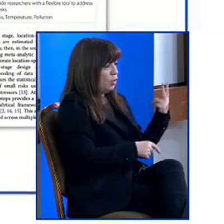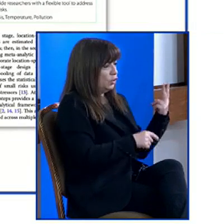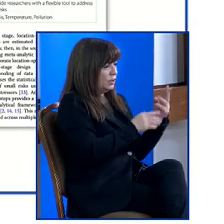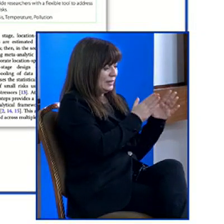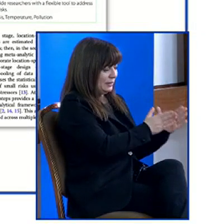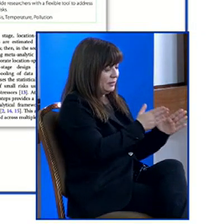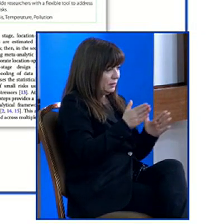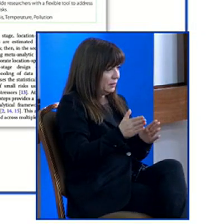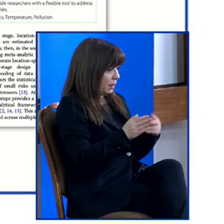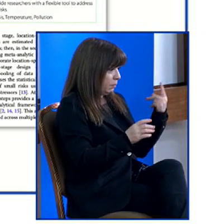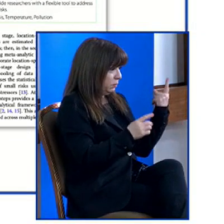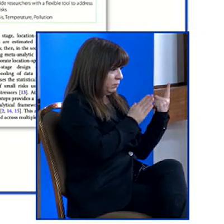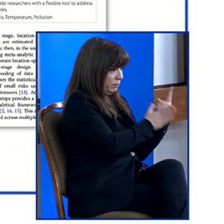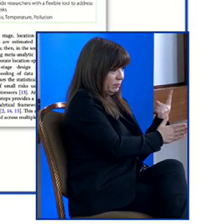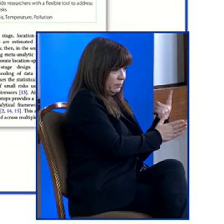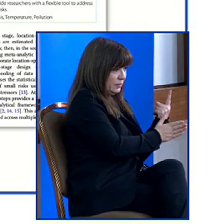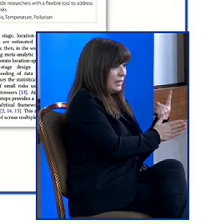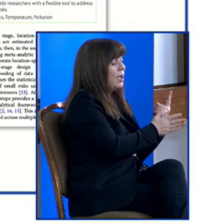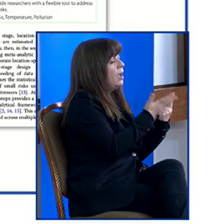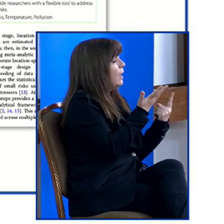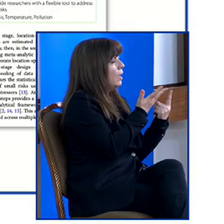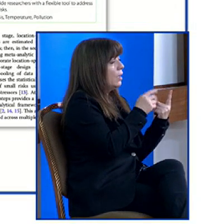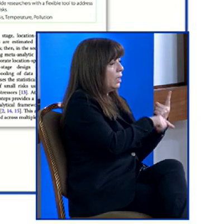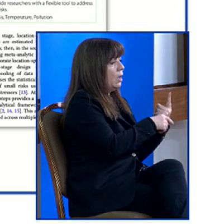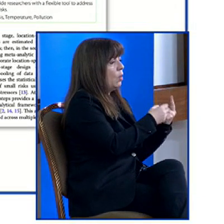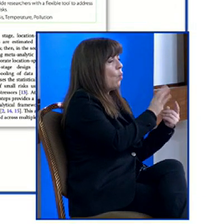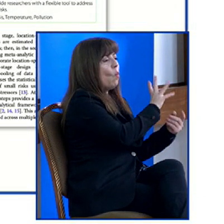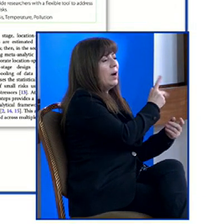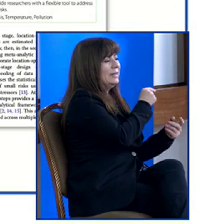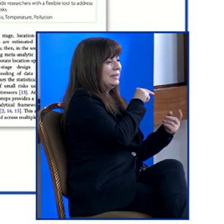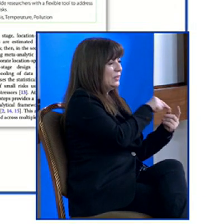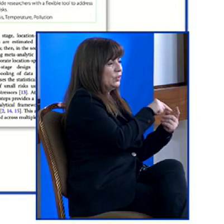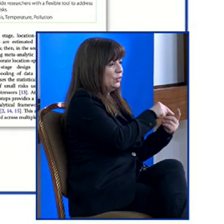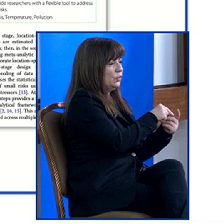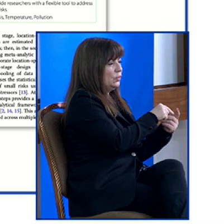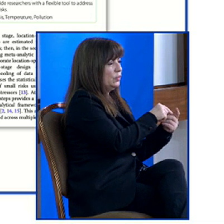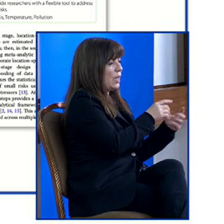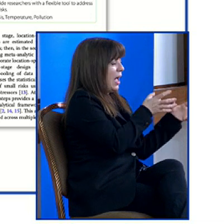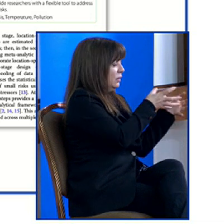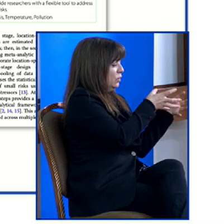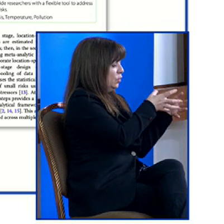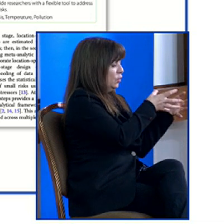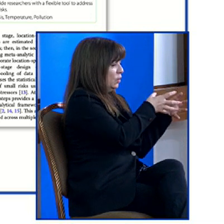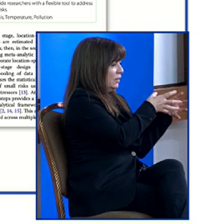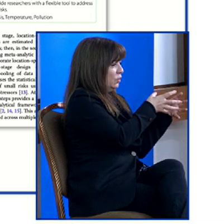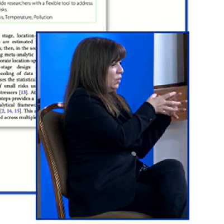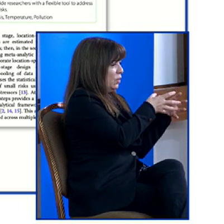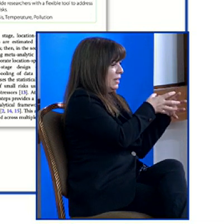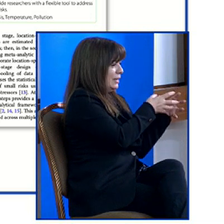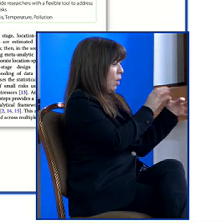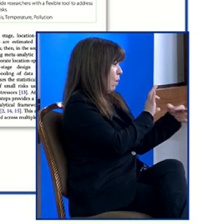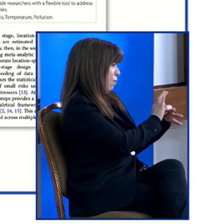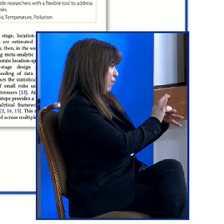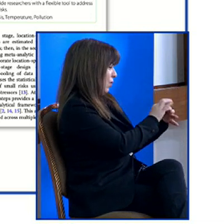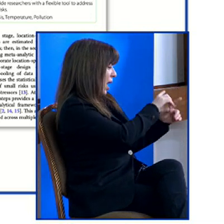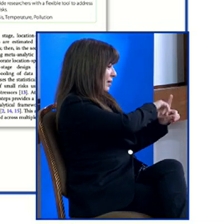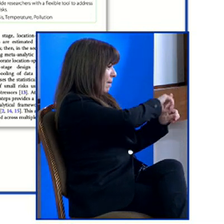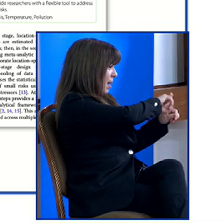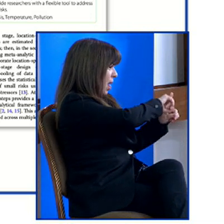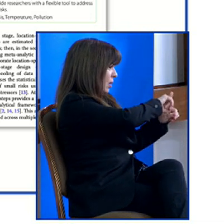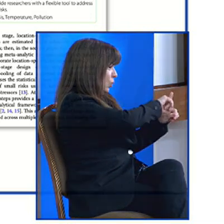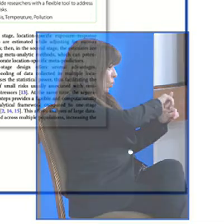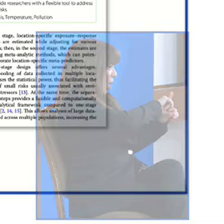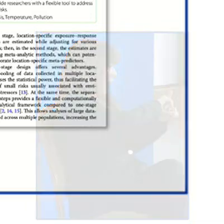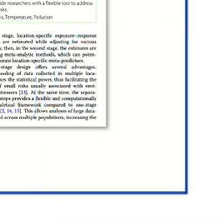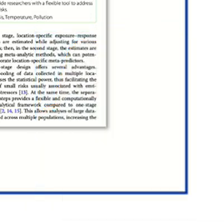etapas. En la primera etapa lo que hacemos es cuantificar las asociaciones entre temperatura, contaminantes o el impacto